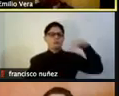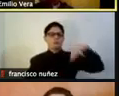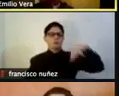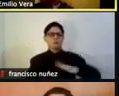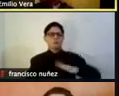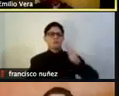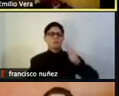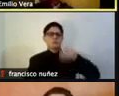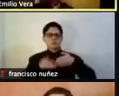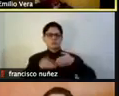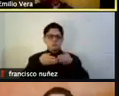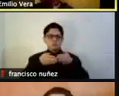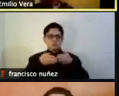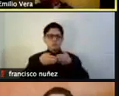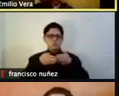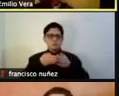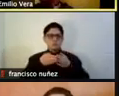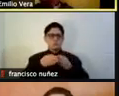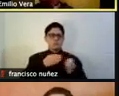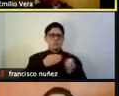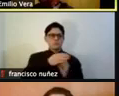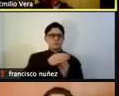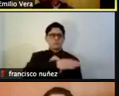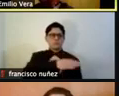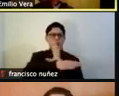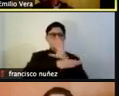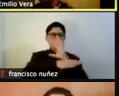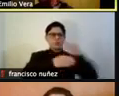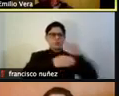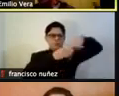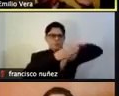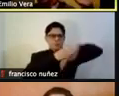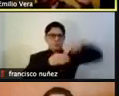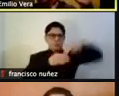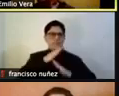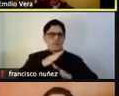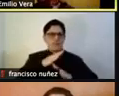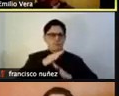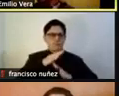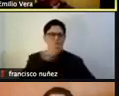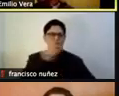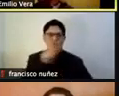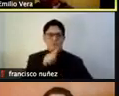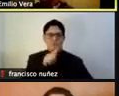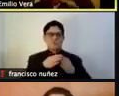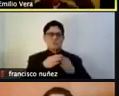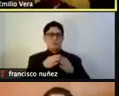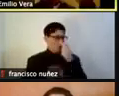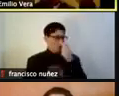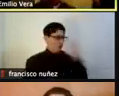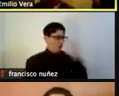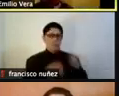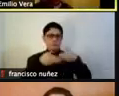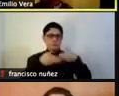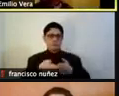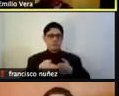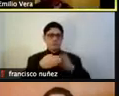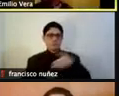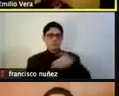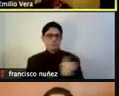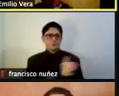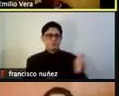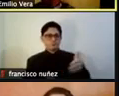disparo. Se para el disparo y, bueno, lamentablemente cuando eso sucede quedan zonas en blanco de las líneas, pero bueno, uno